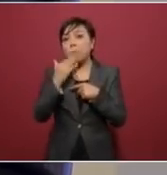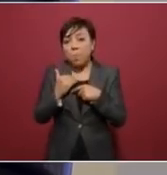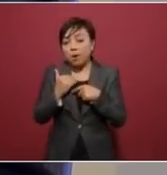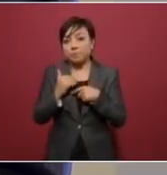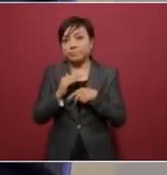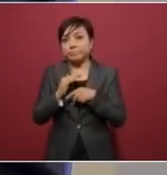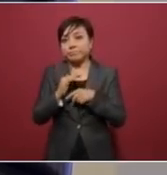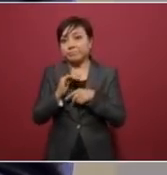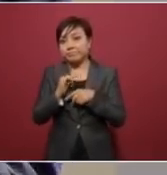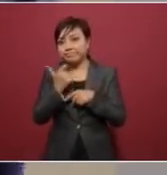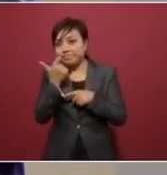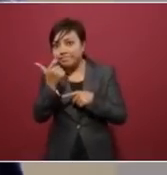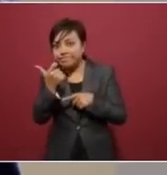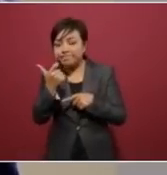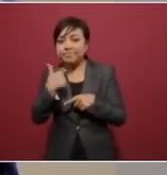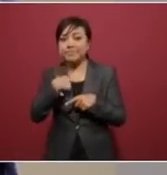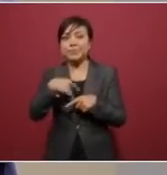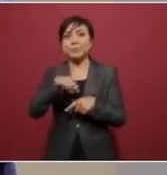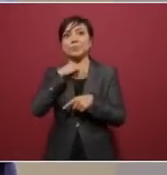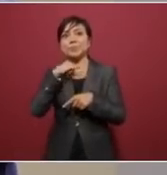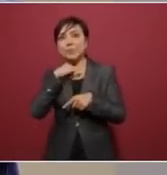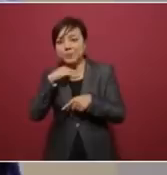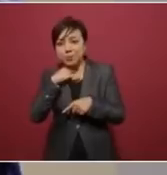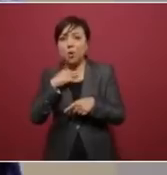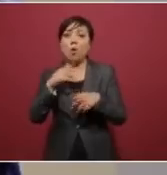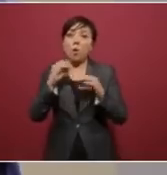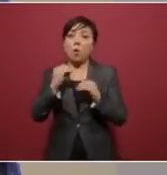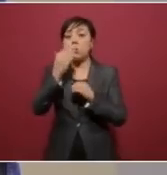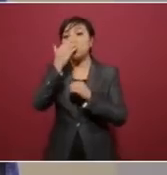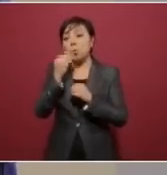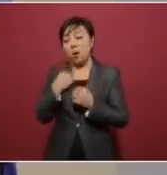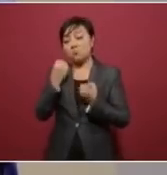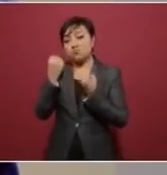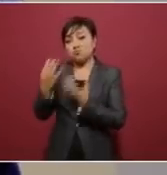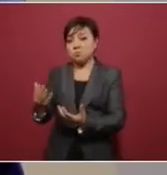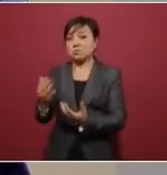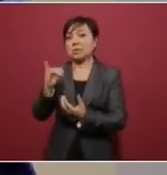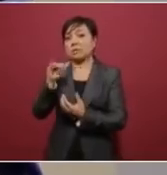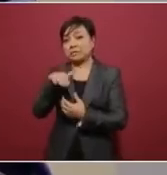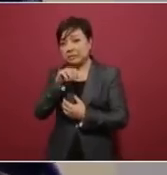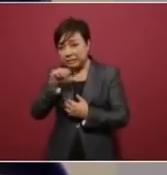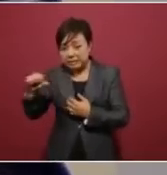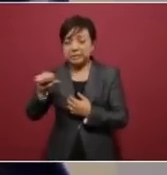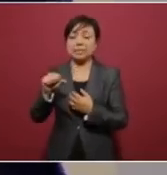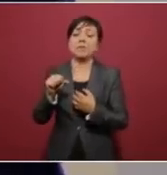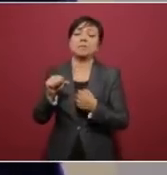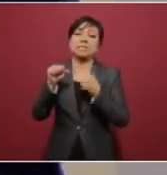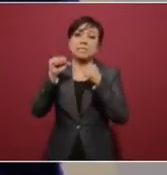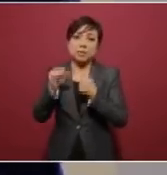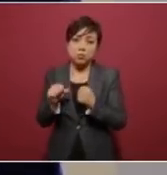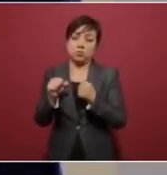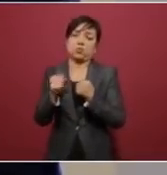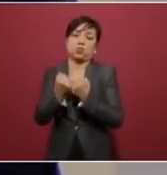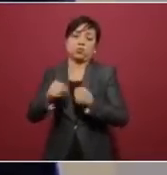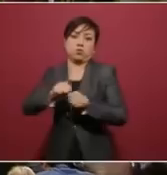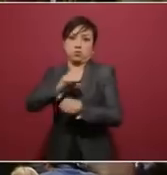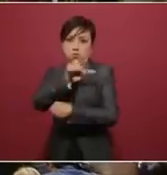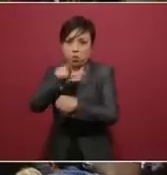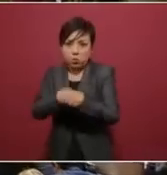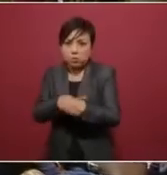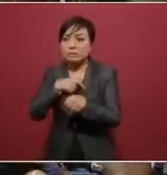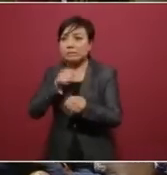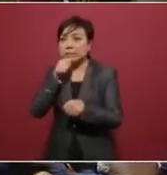posibilidades de contar con un seguro, de la población no